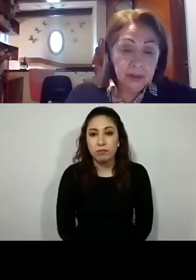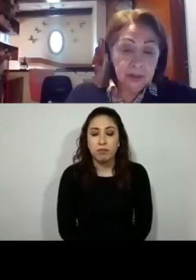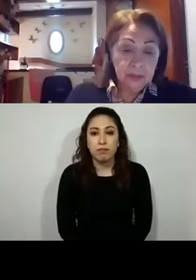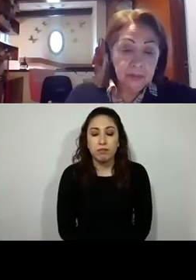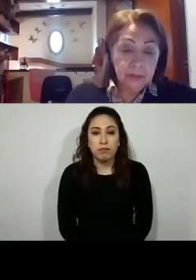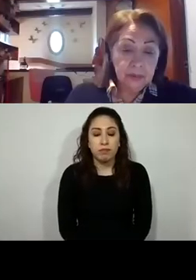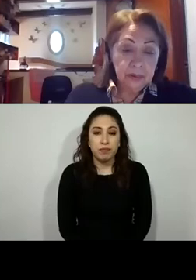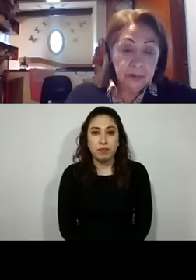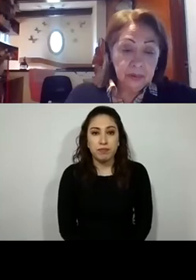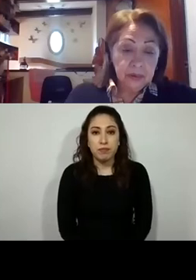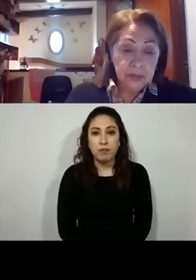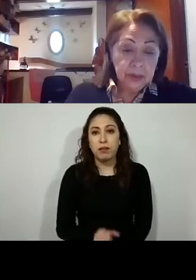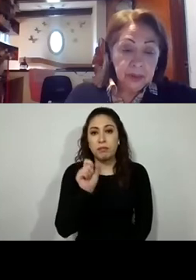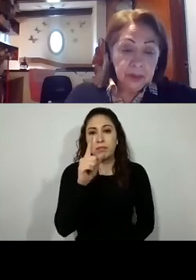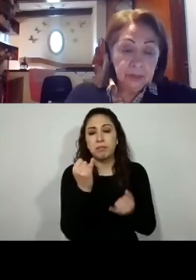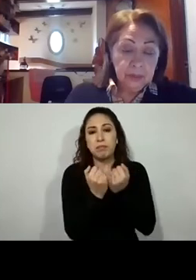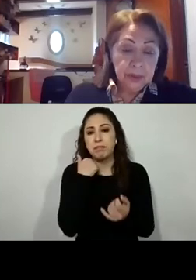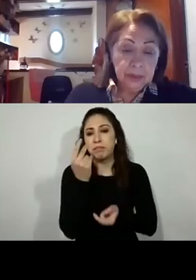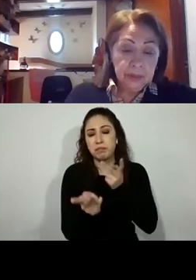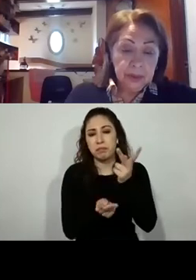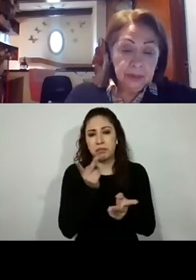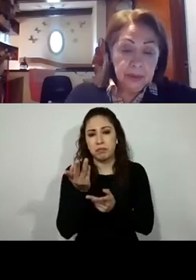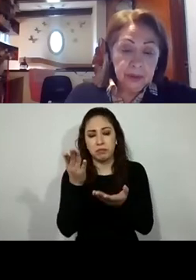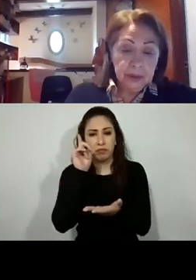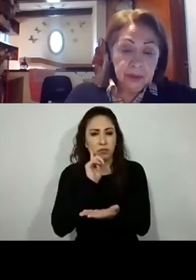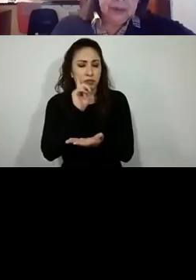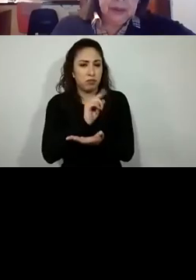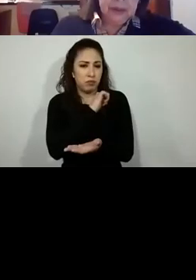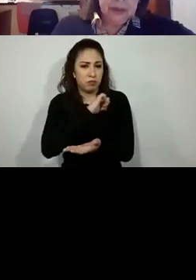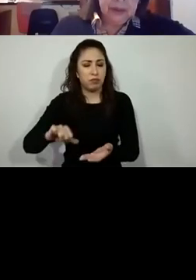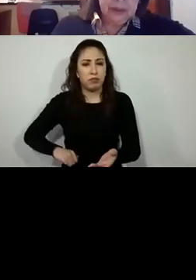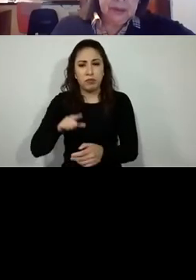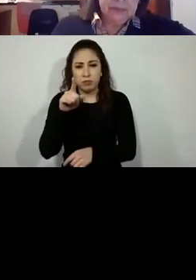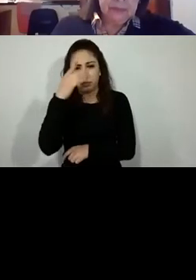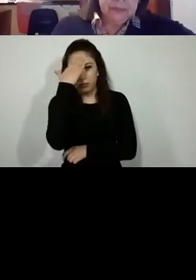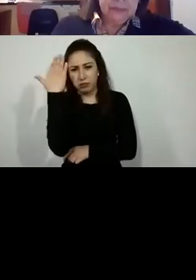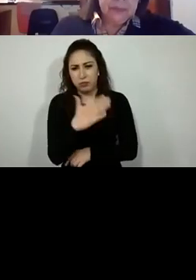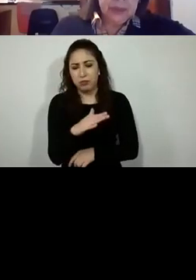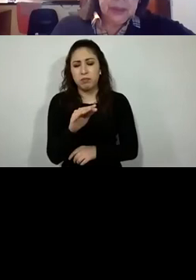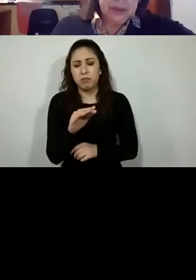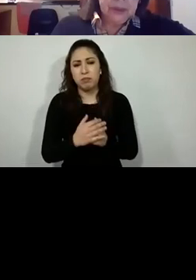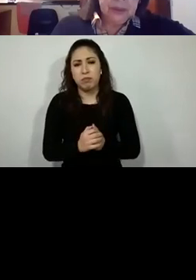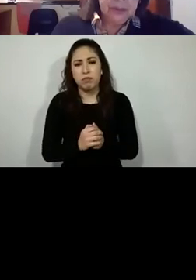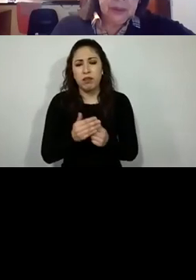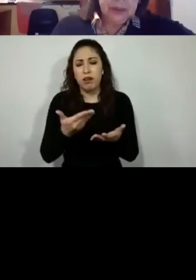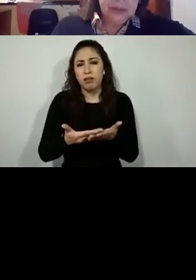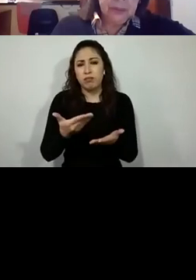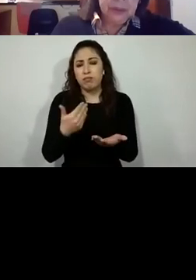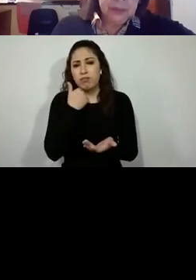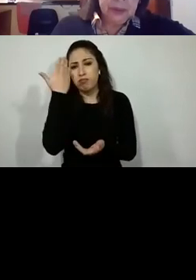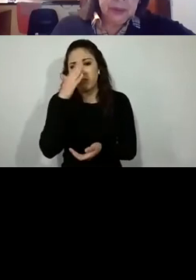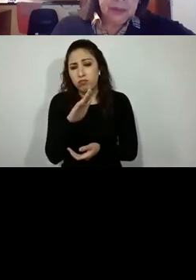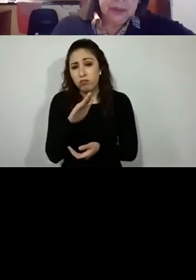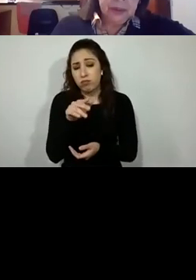También quisiera preguntarle, alcaldesa, si usted tiene conocimiento desde hace cuánto